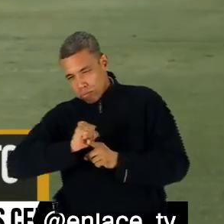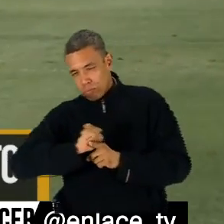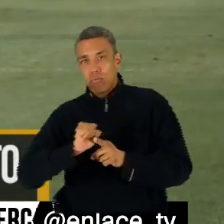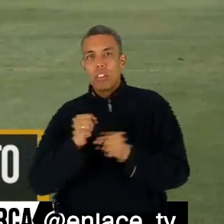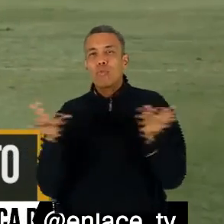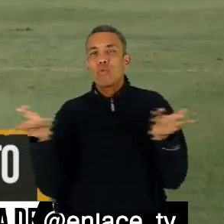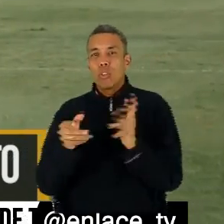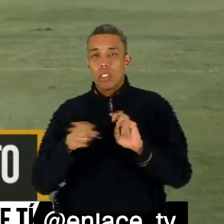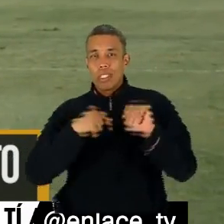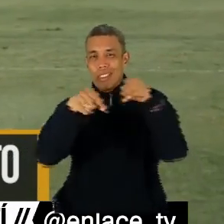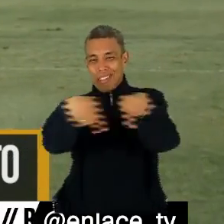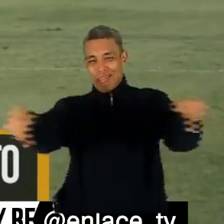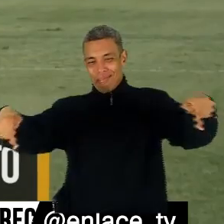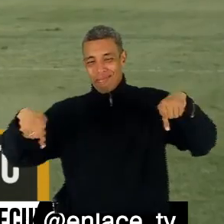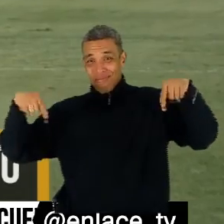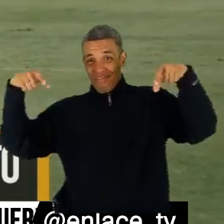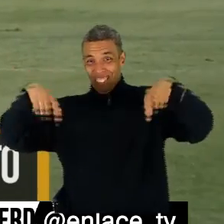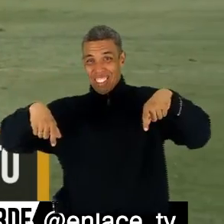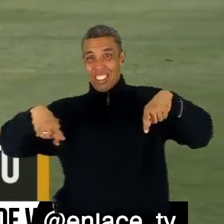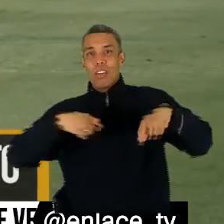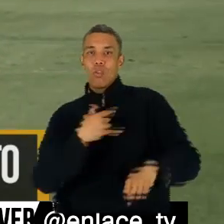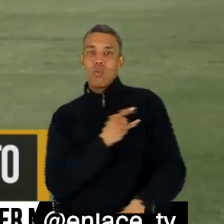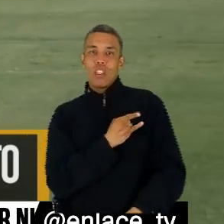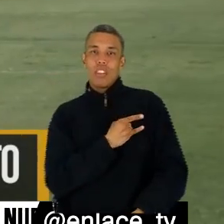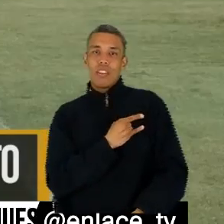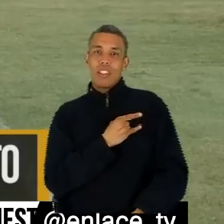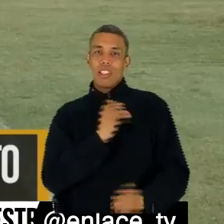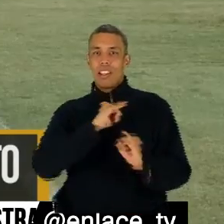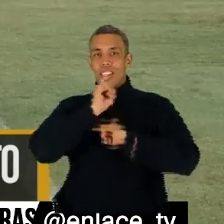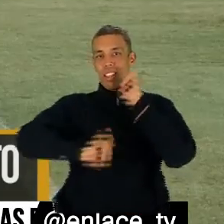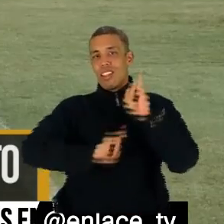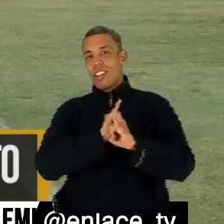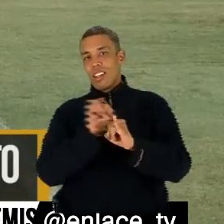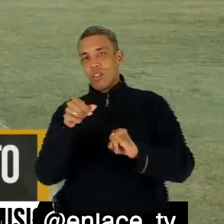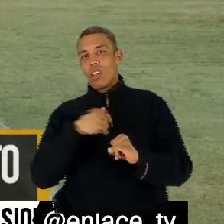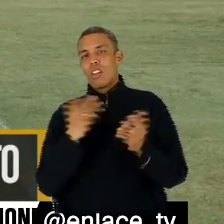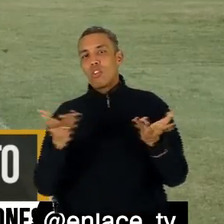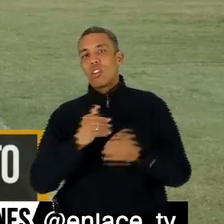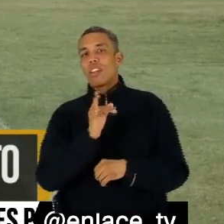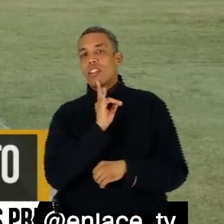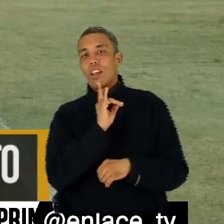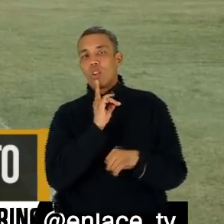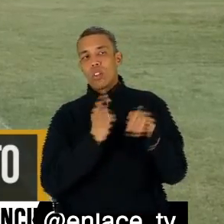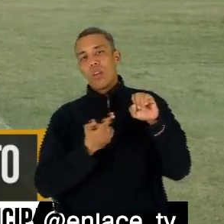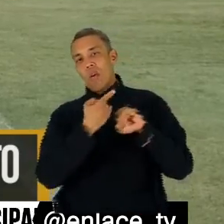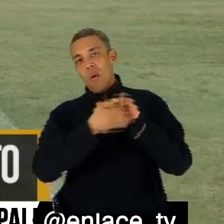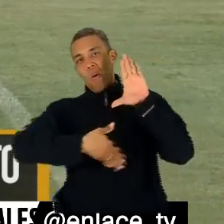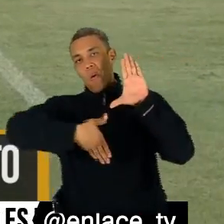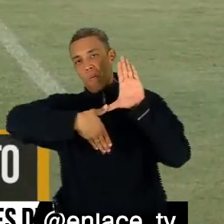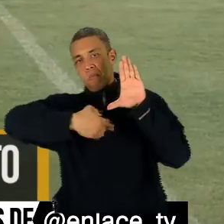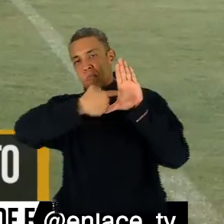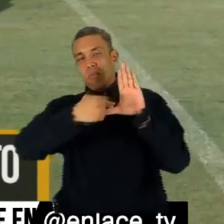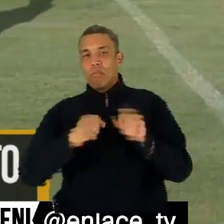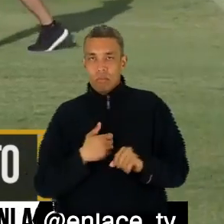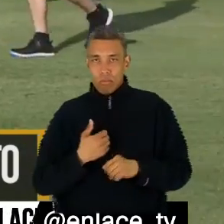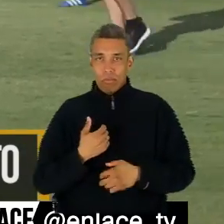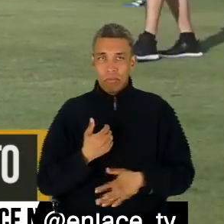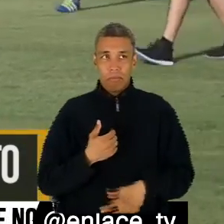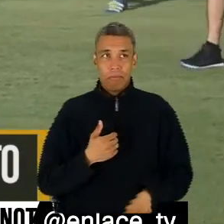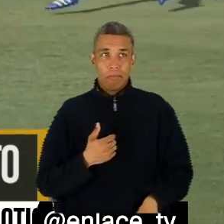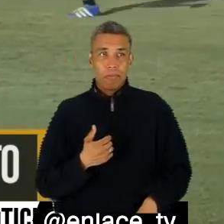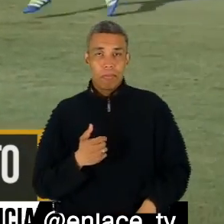Florida. Roger Martínez manifestó su alegría de estar con la selección y al lado de sus compañeros de campo y trata de adaptarse al grupo y a las